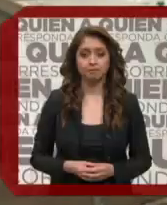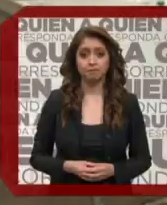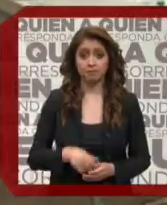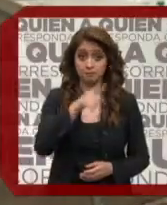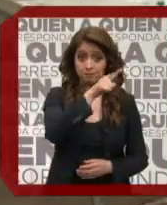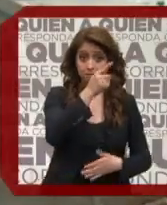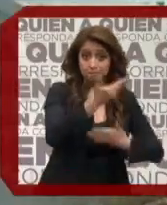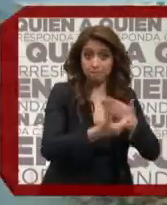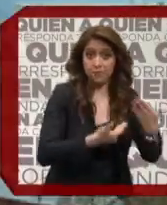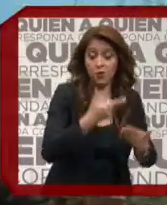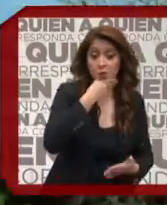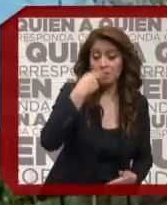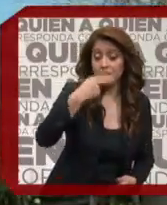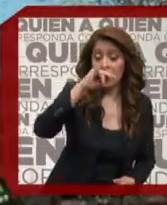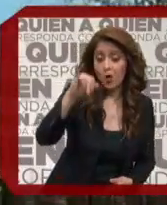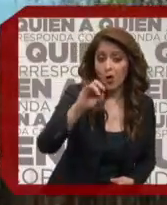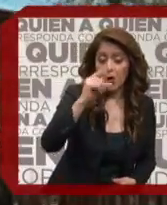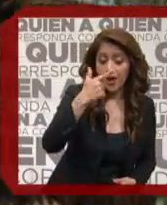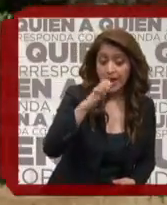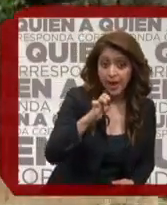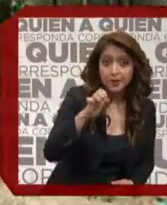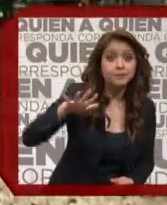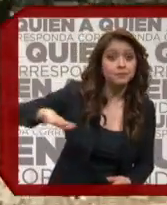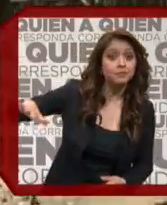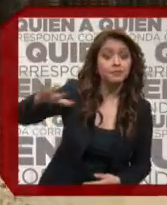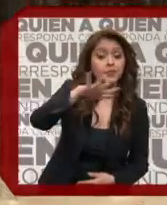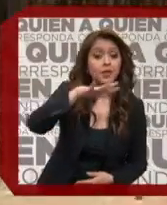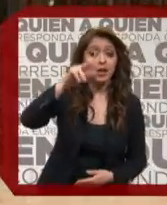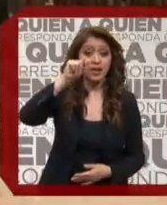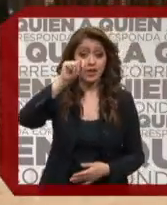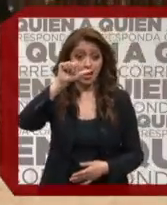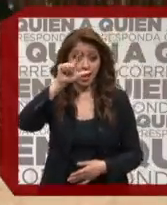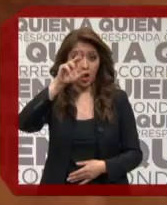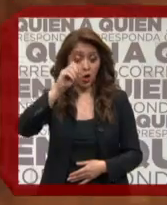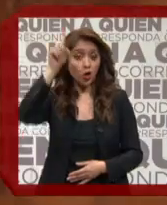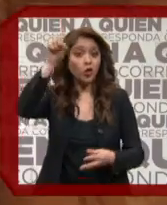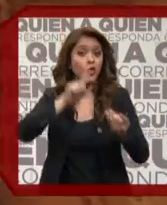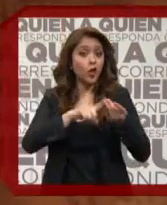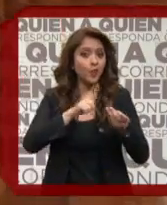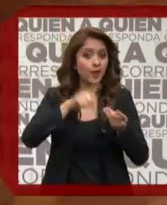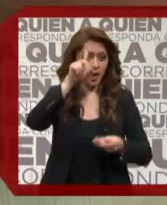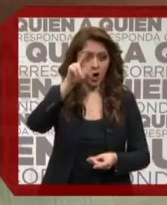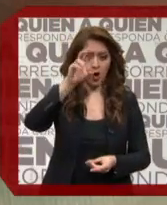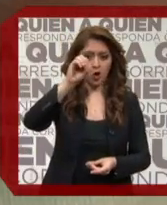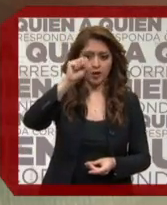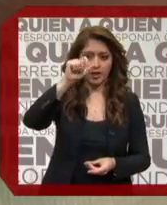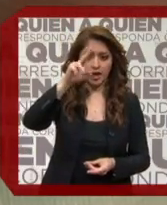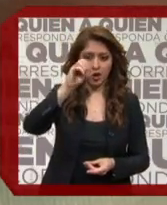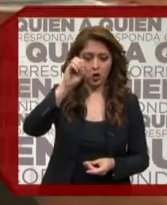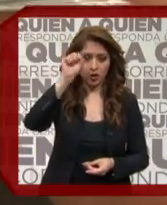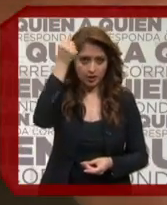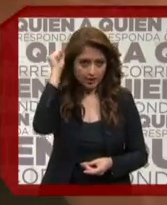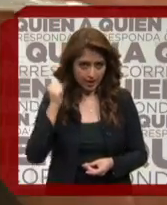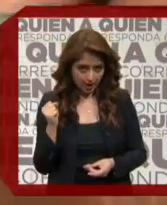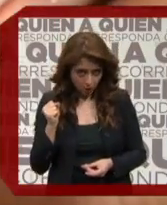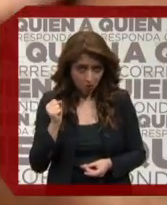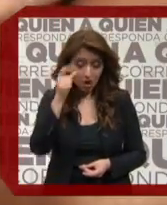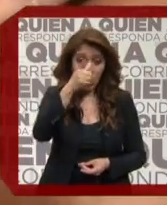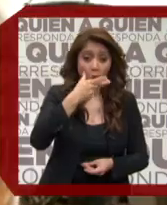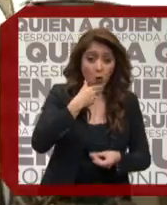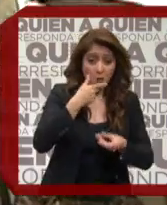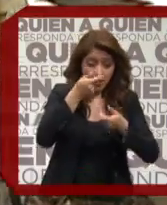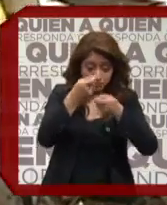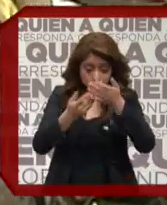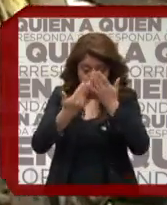presento a Jorge Larreta, artesano del poblado Tablón Viejo en Rosario, Sinaloa. Se dedica a la elaboración de artesanías desde hace